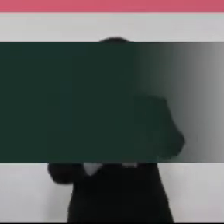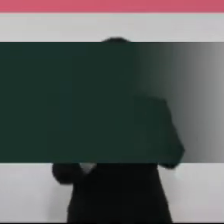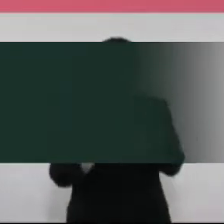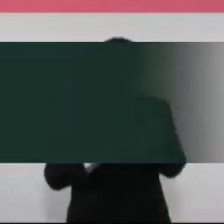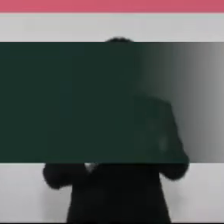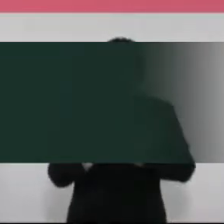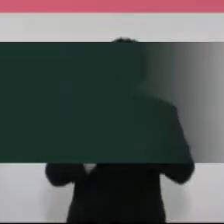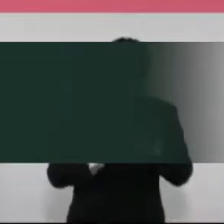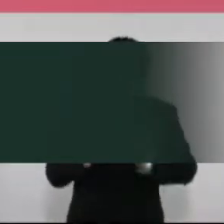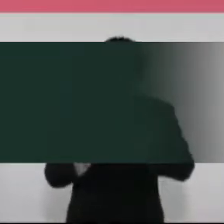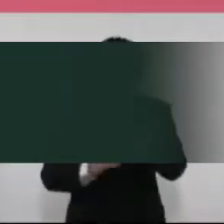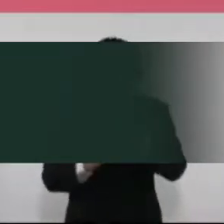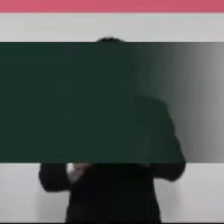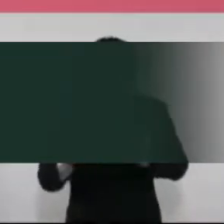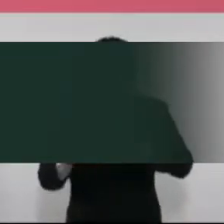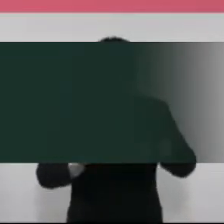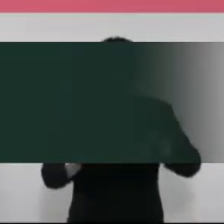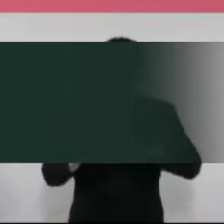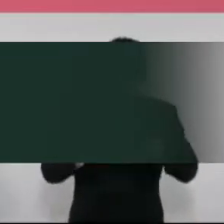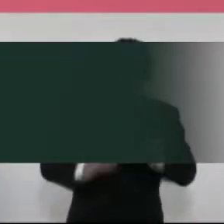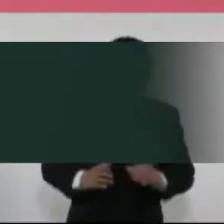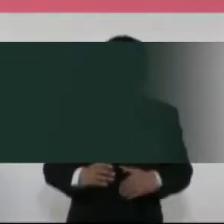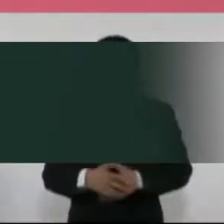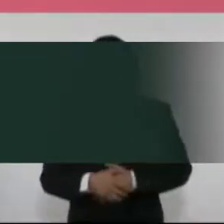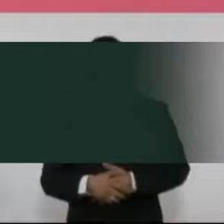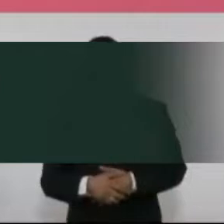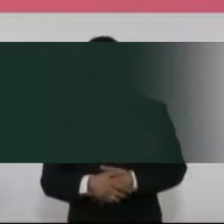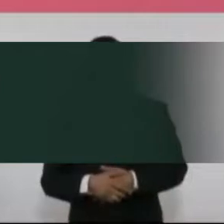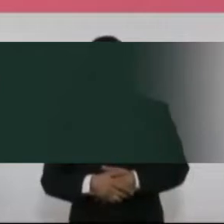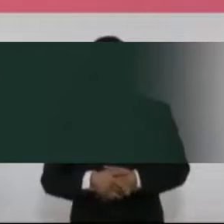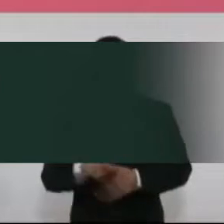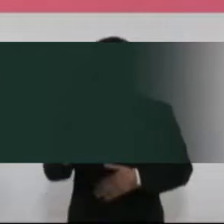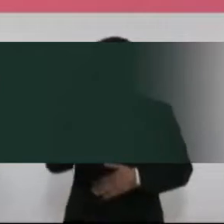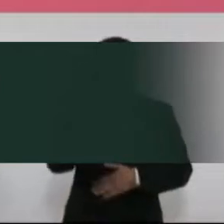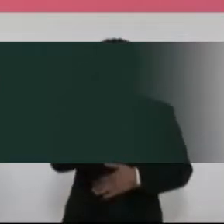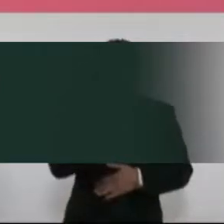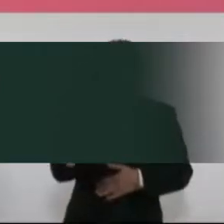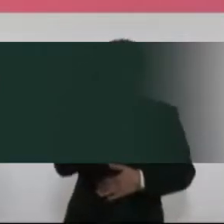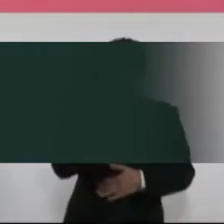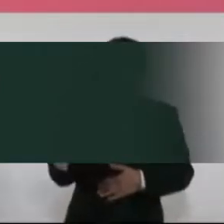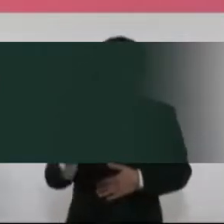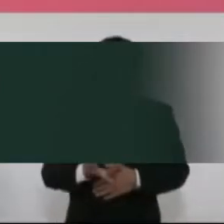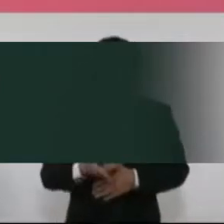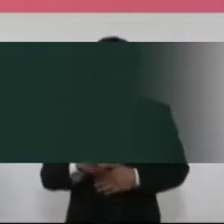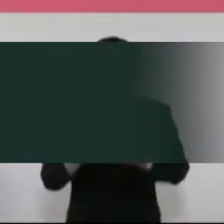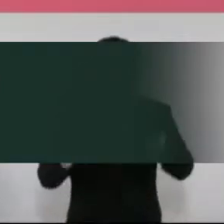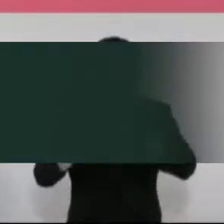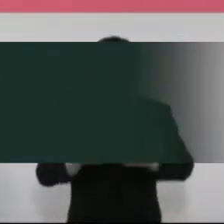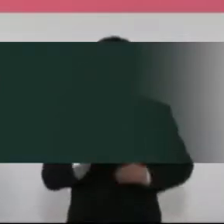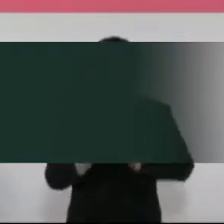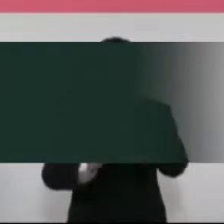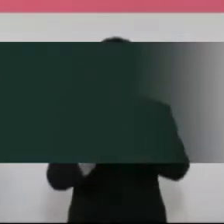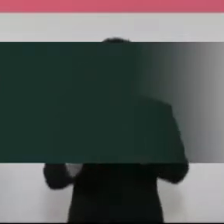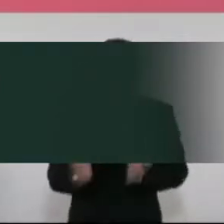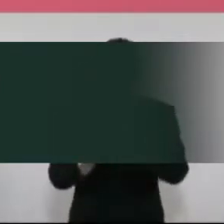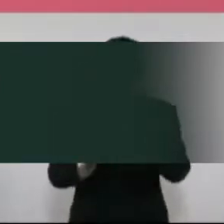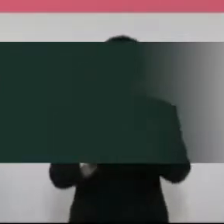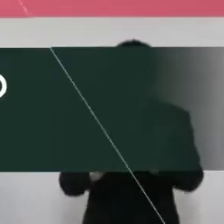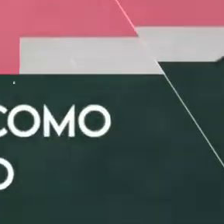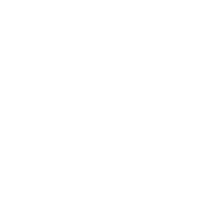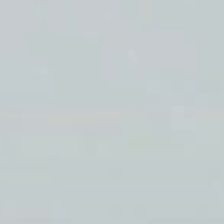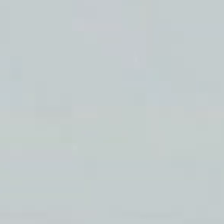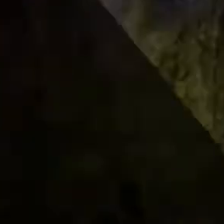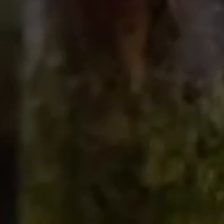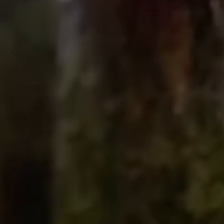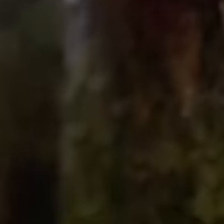que el objetivo es también que la capital del país sea la más saludable a través del derecho al deporte y con ello que la ciudadanía sea más feliz.